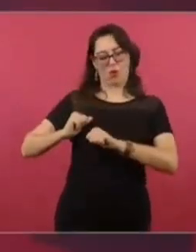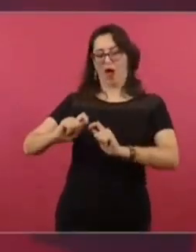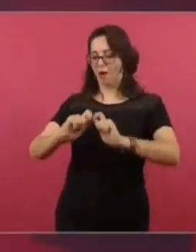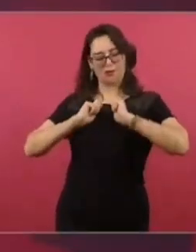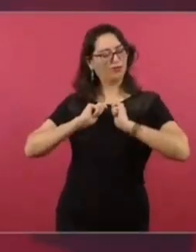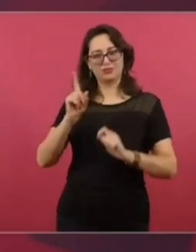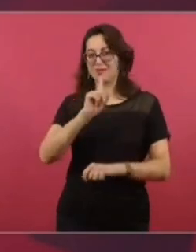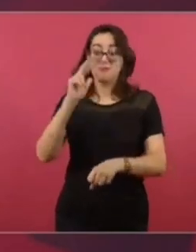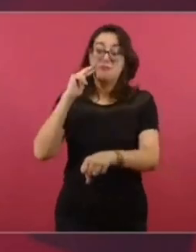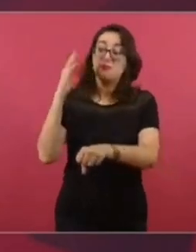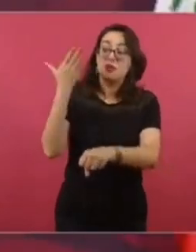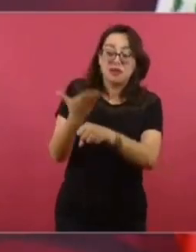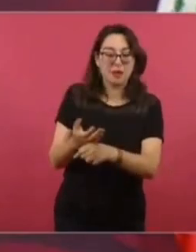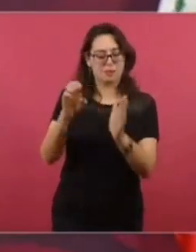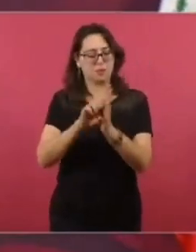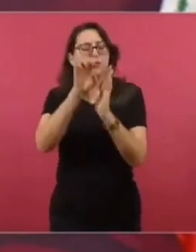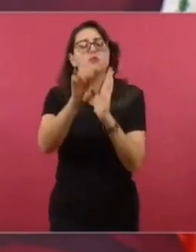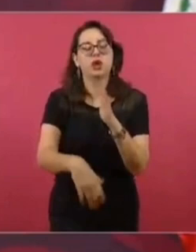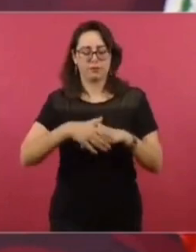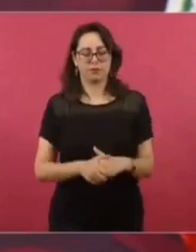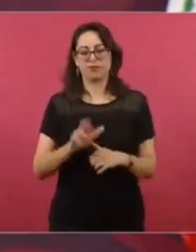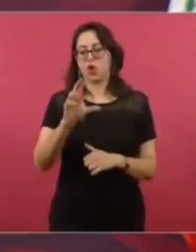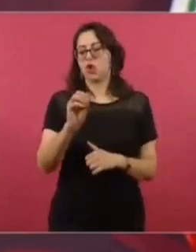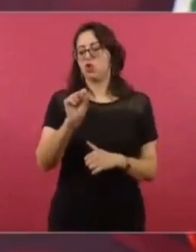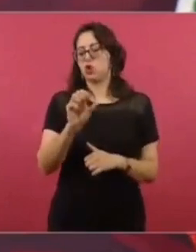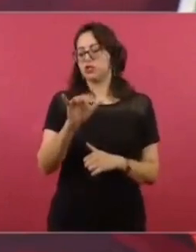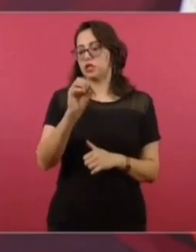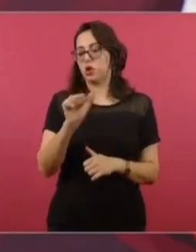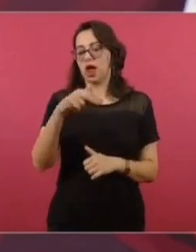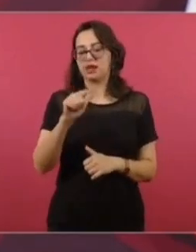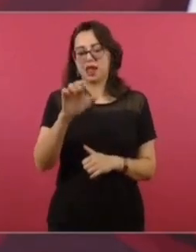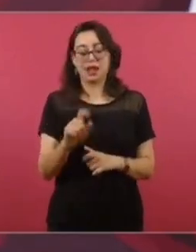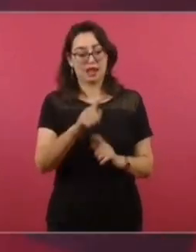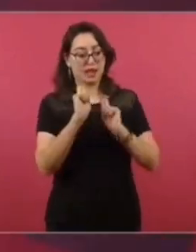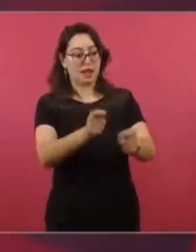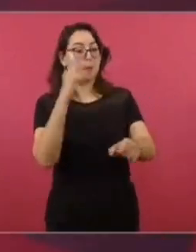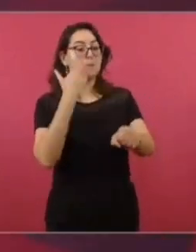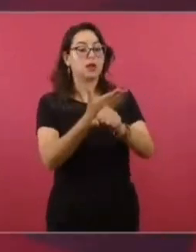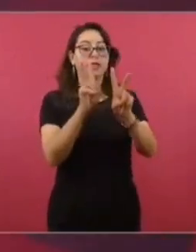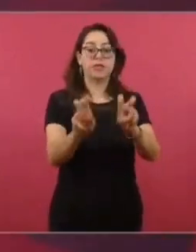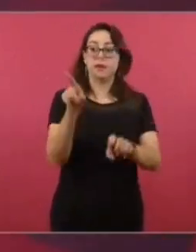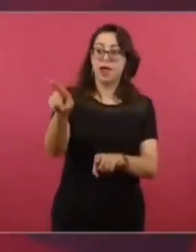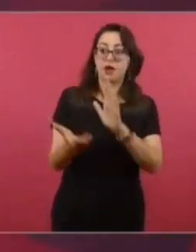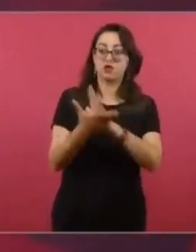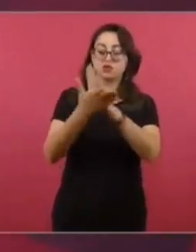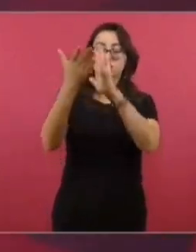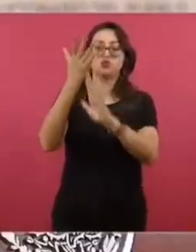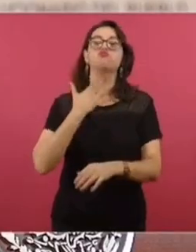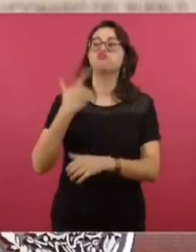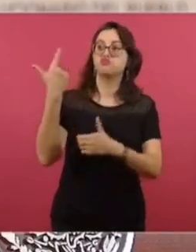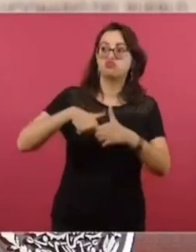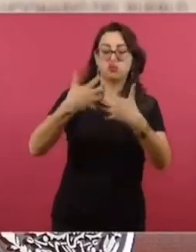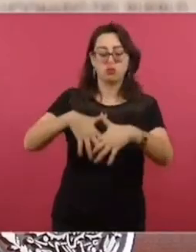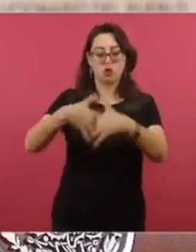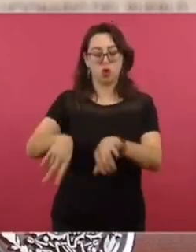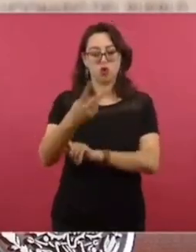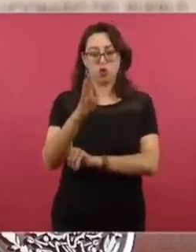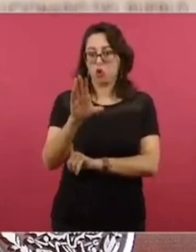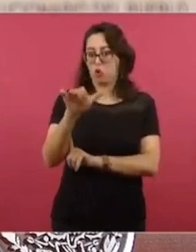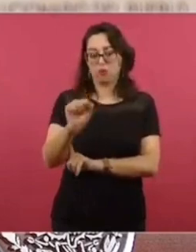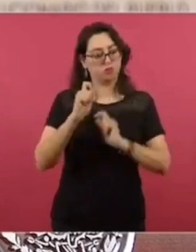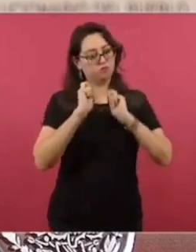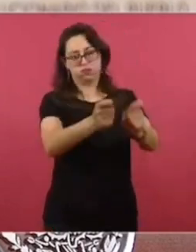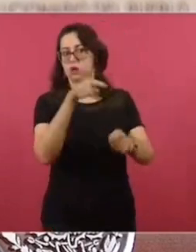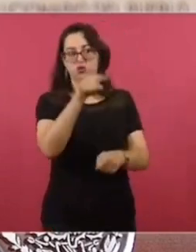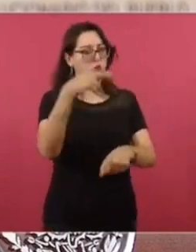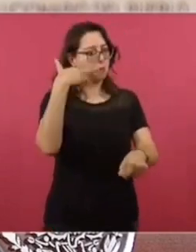Rocío Nale de todo lo relacionado con las refinerías, no salimos con Dos Bocas. Ella se